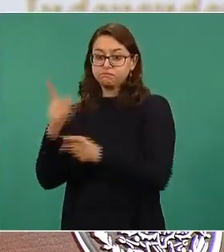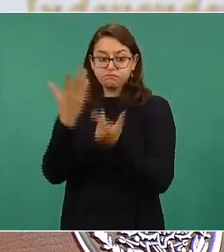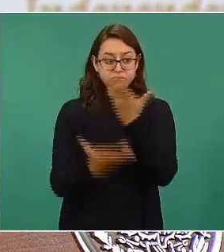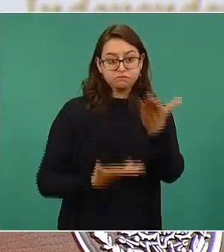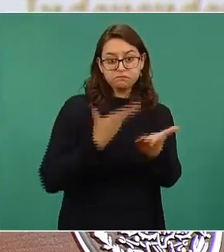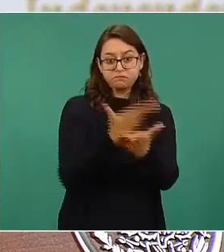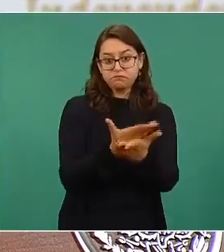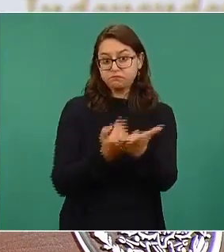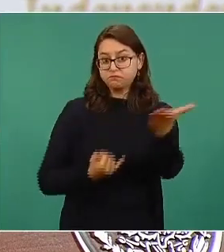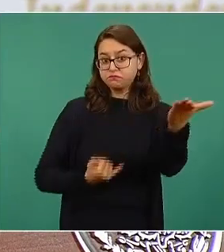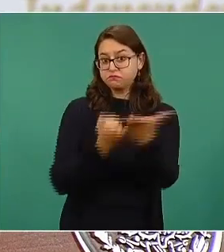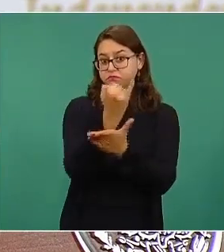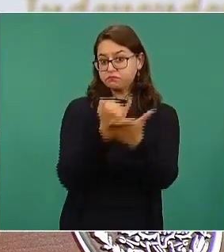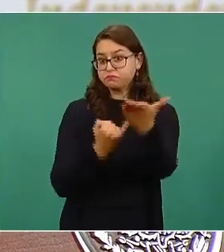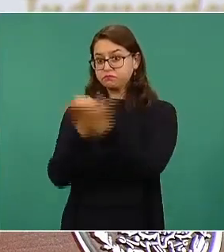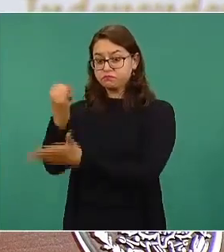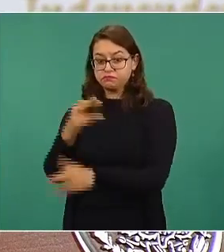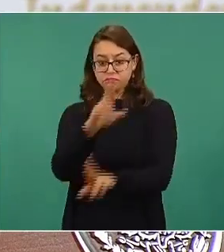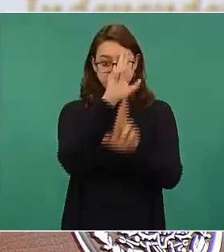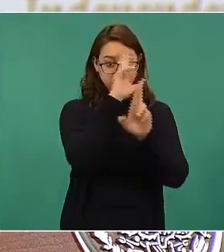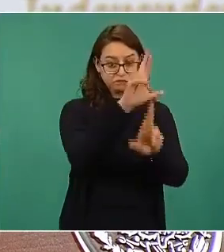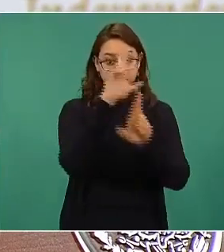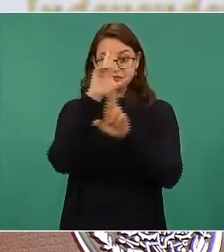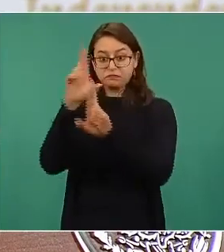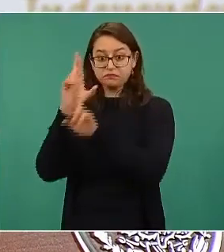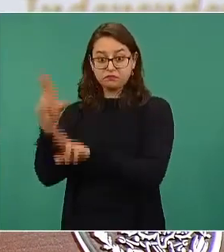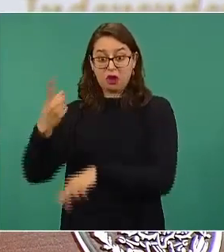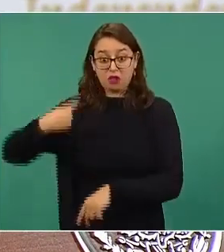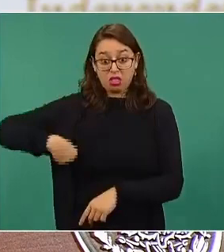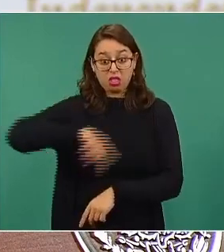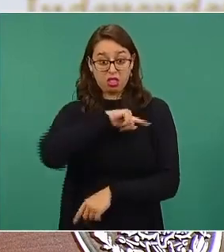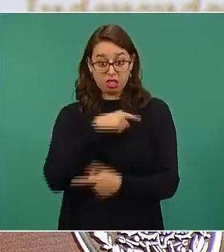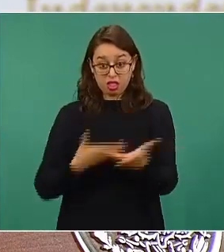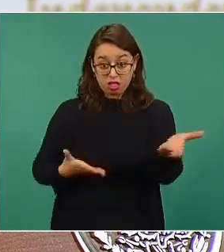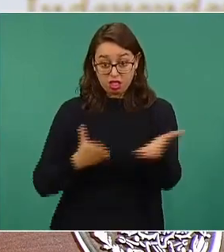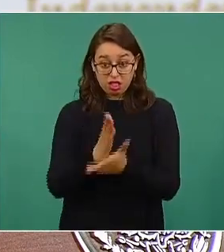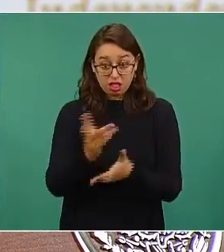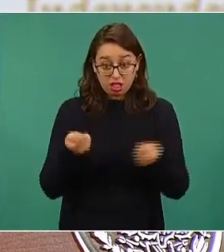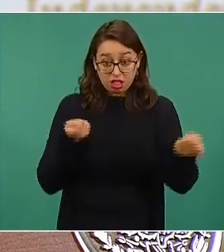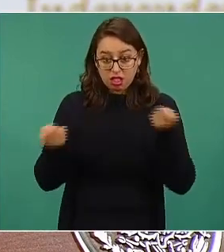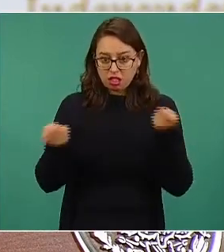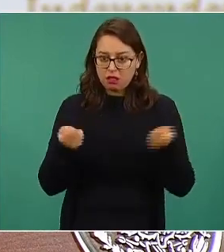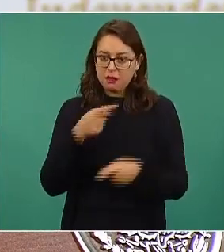países. No somos injerencistas.